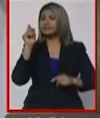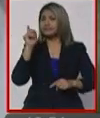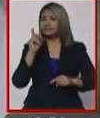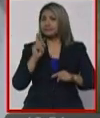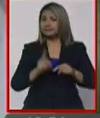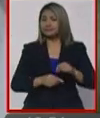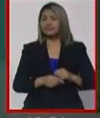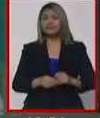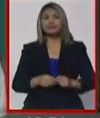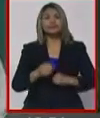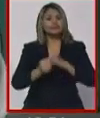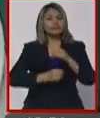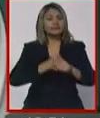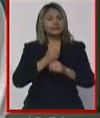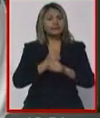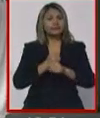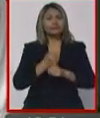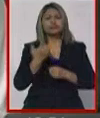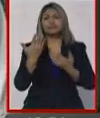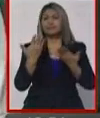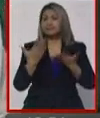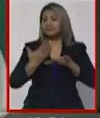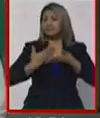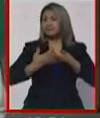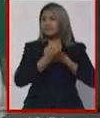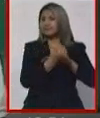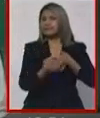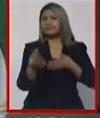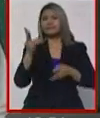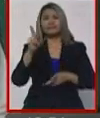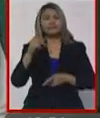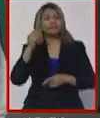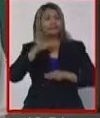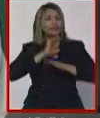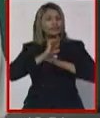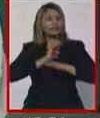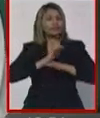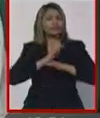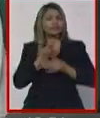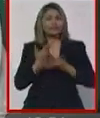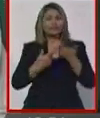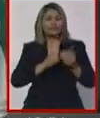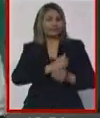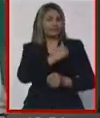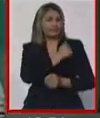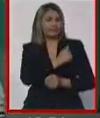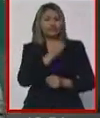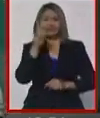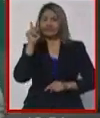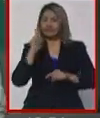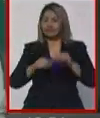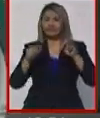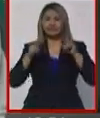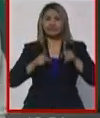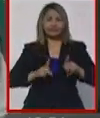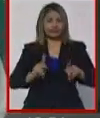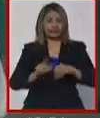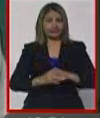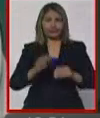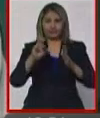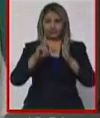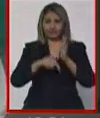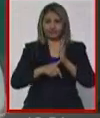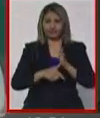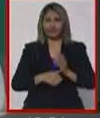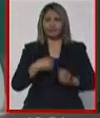a estas alturas del siglo XXI de que alguna persona se comporte de esa forma. No vamos a permitir, entonces, de acá, después